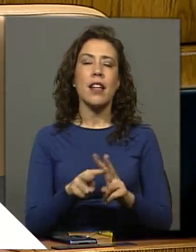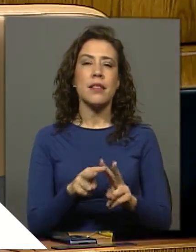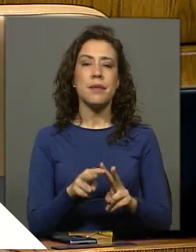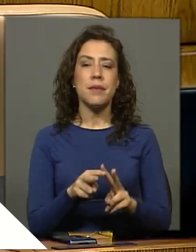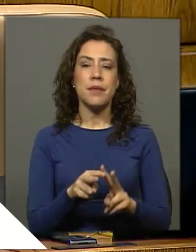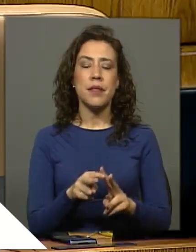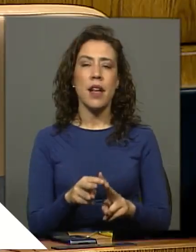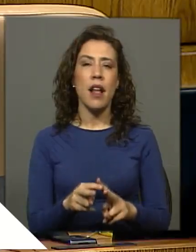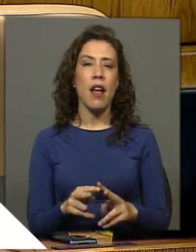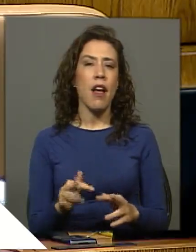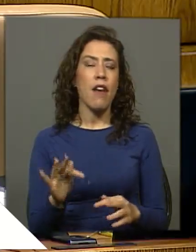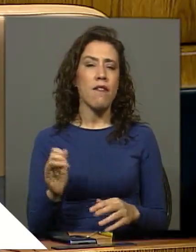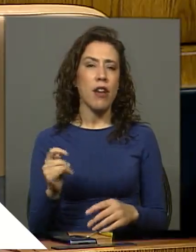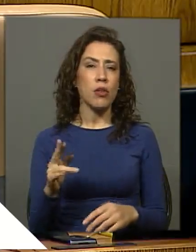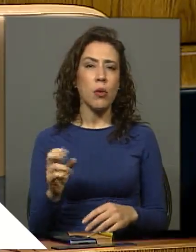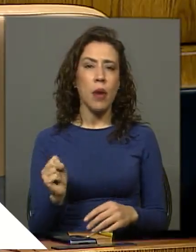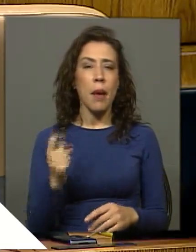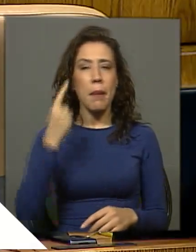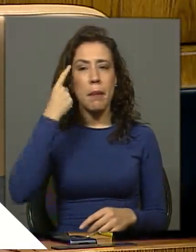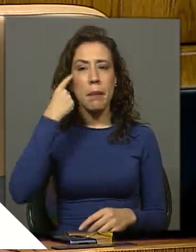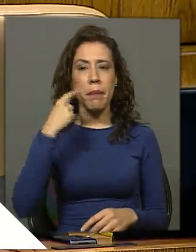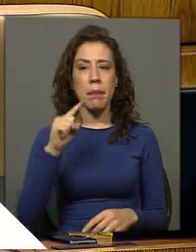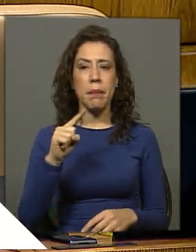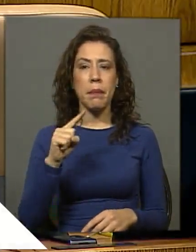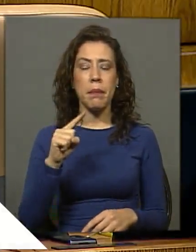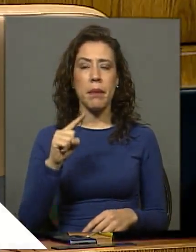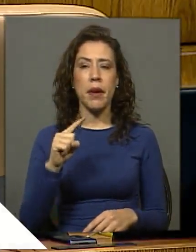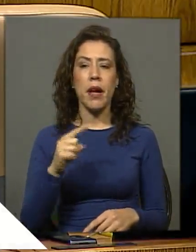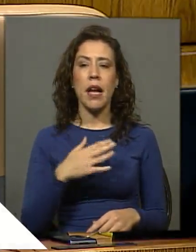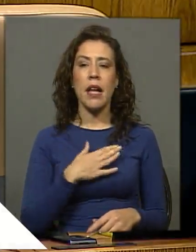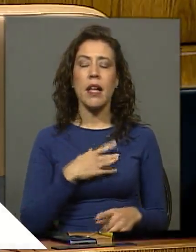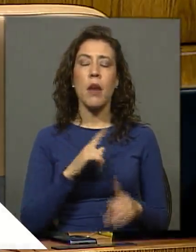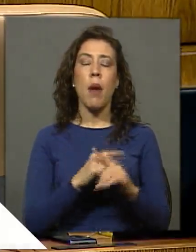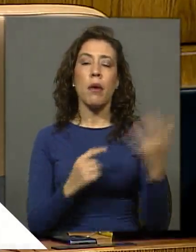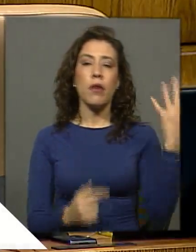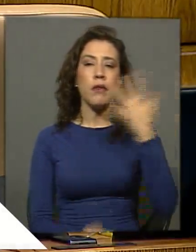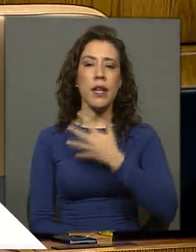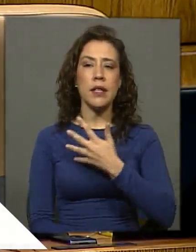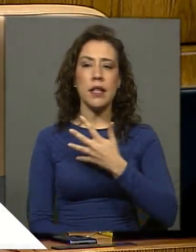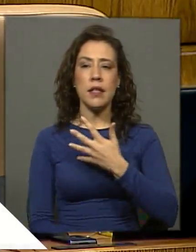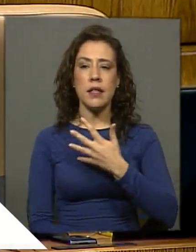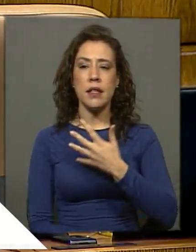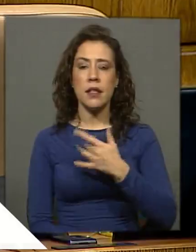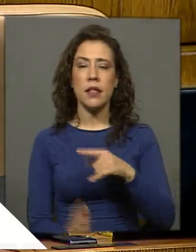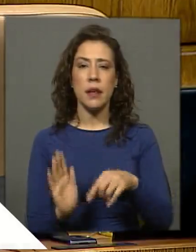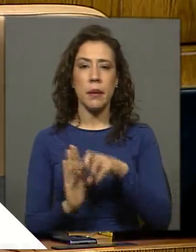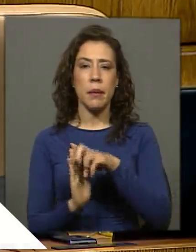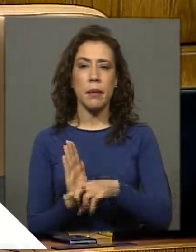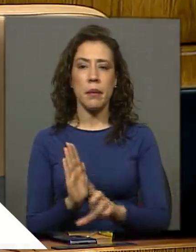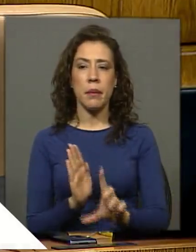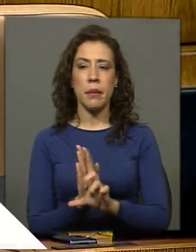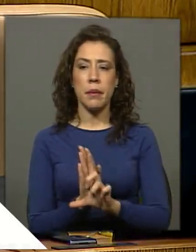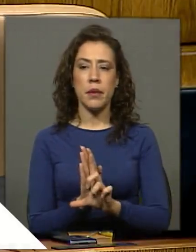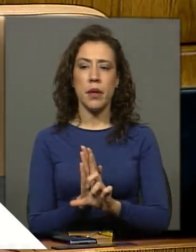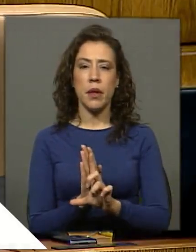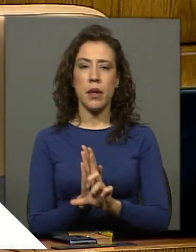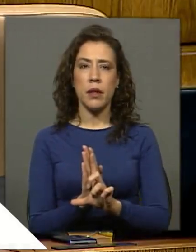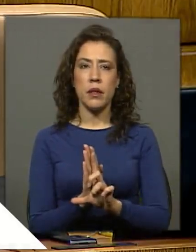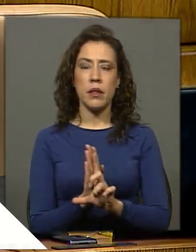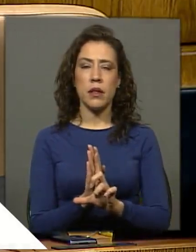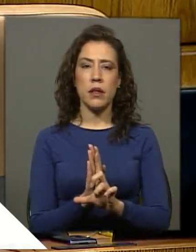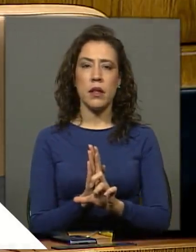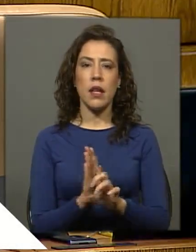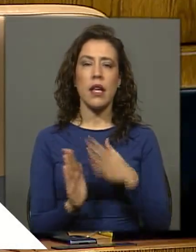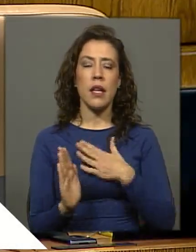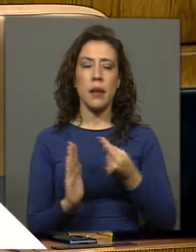de las facturas sin embargo tratan de pasar colada este proyecto de ley en donde busca